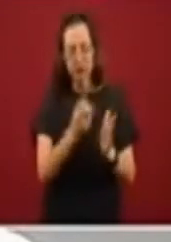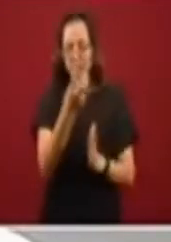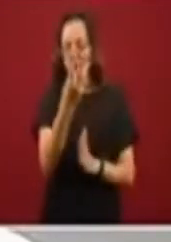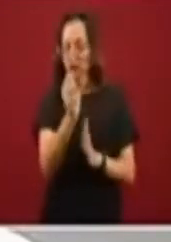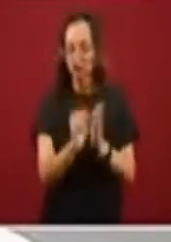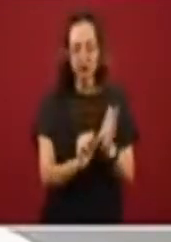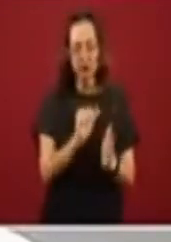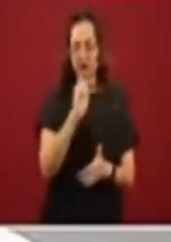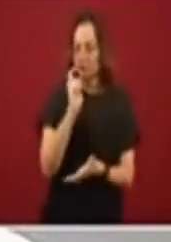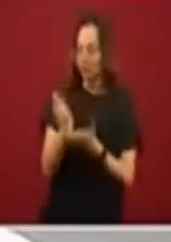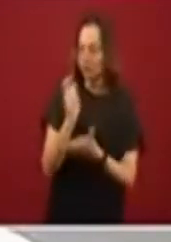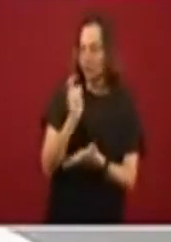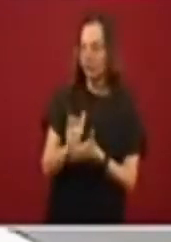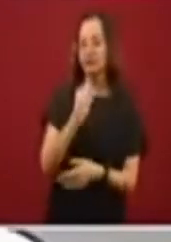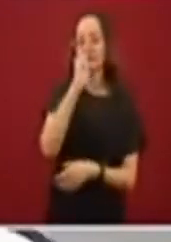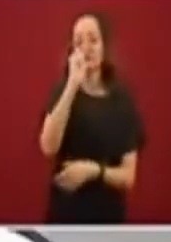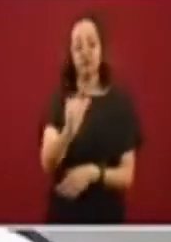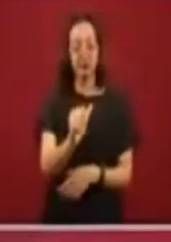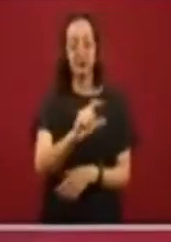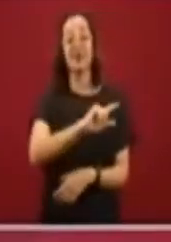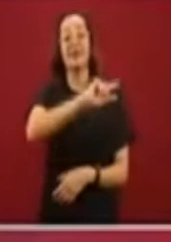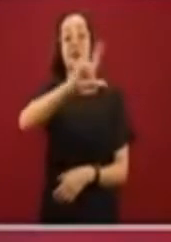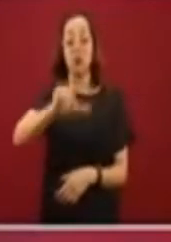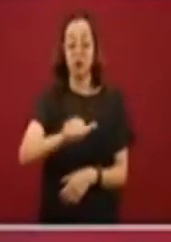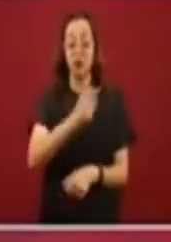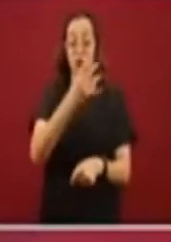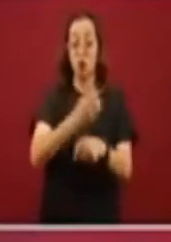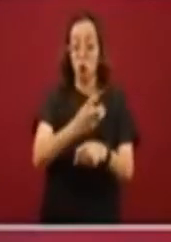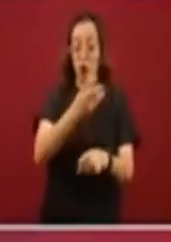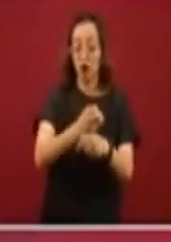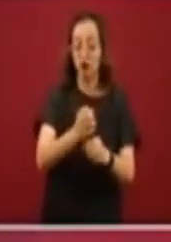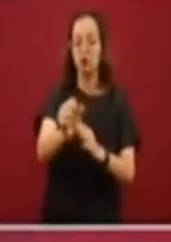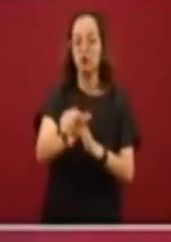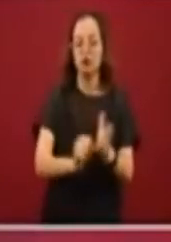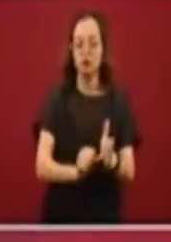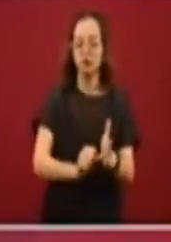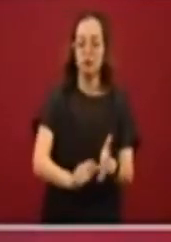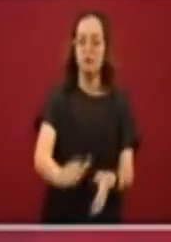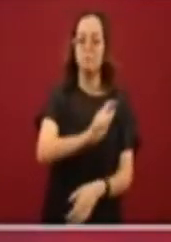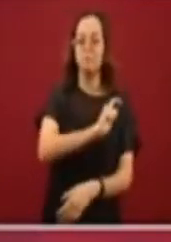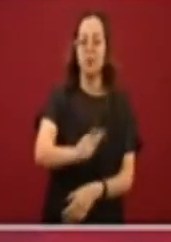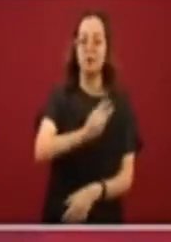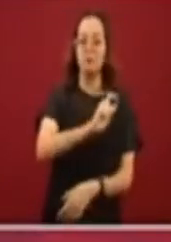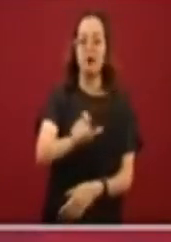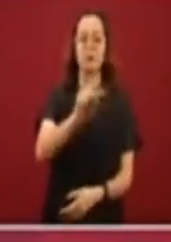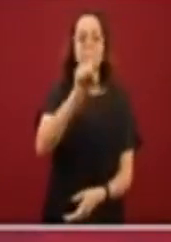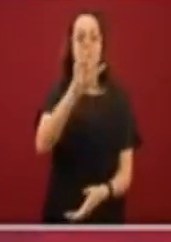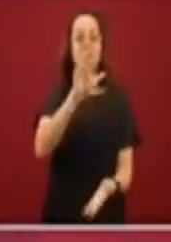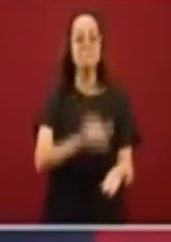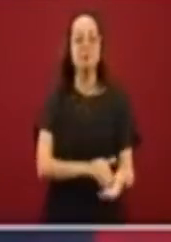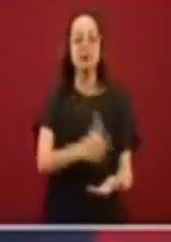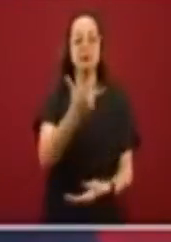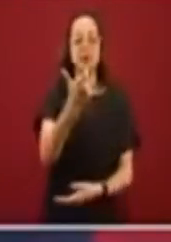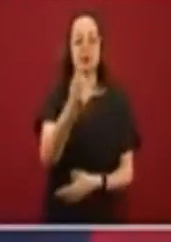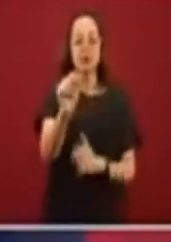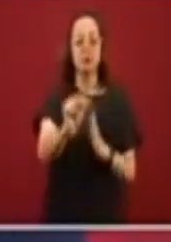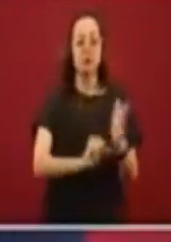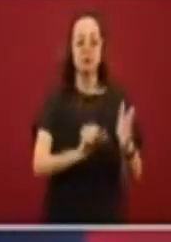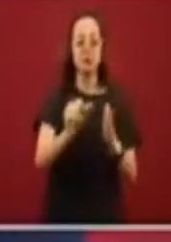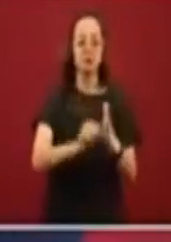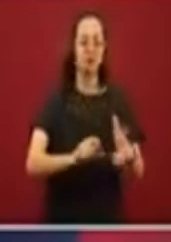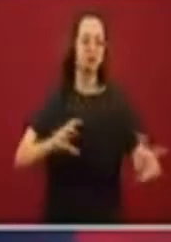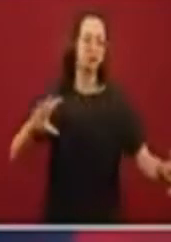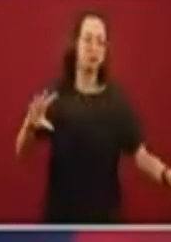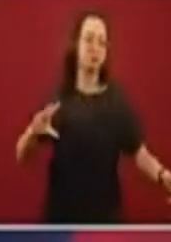y empiezan a abonar en promedio 1,000 pesos mensuales hasta que terminen